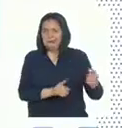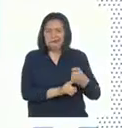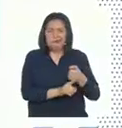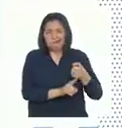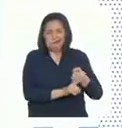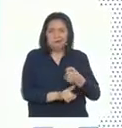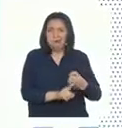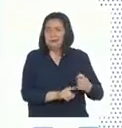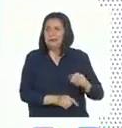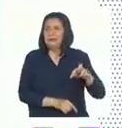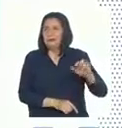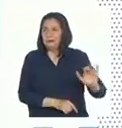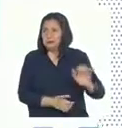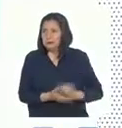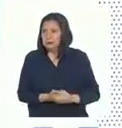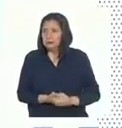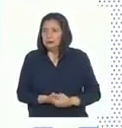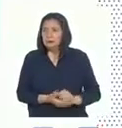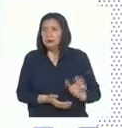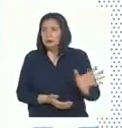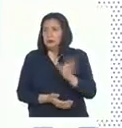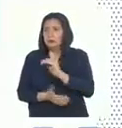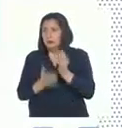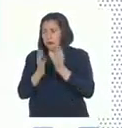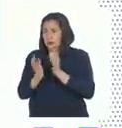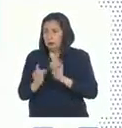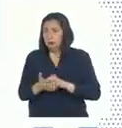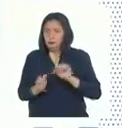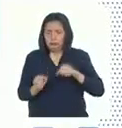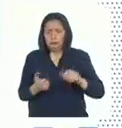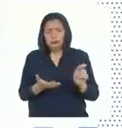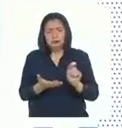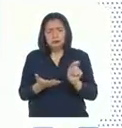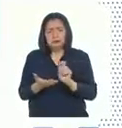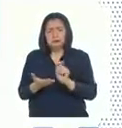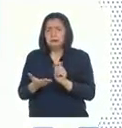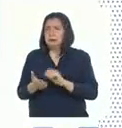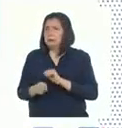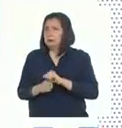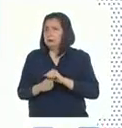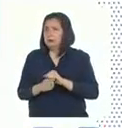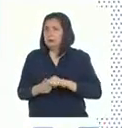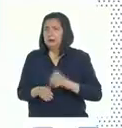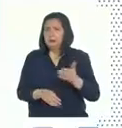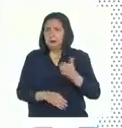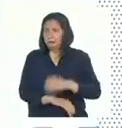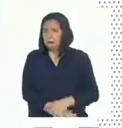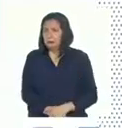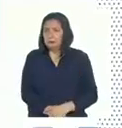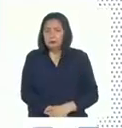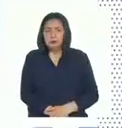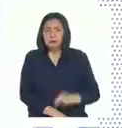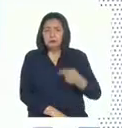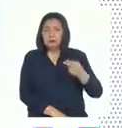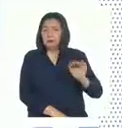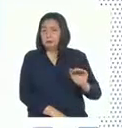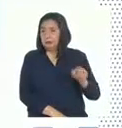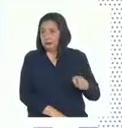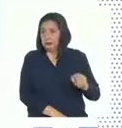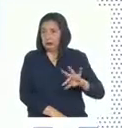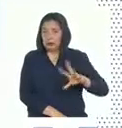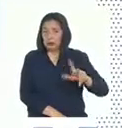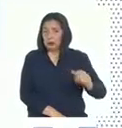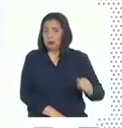maltrata a Paco Yunque. Todos los estudiantes realizan un ejercicio sobre los peces. Humberto